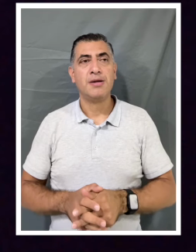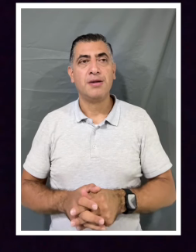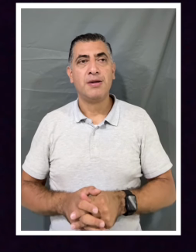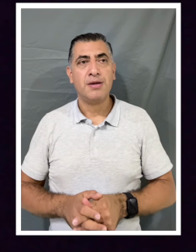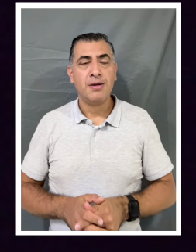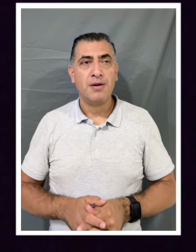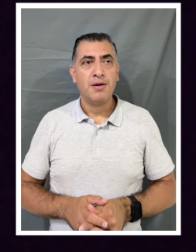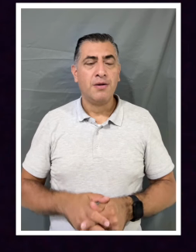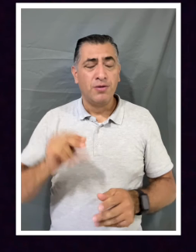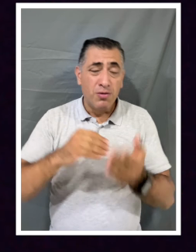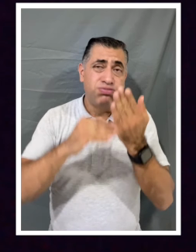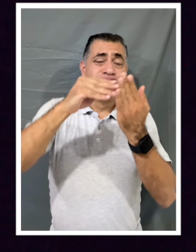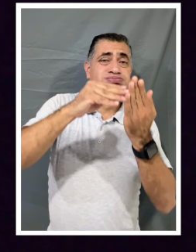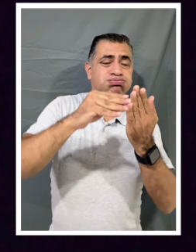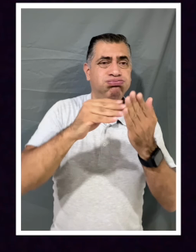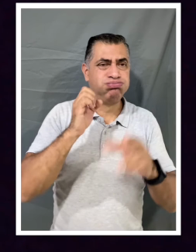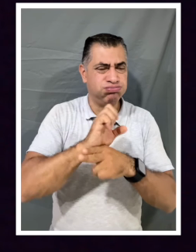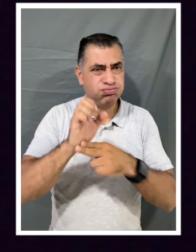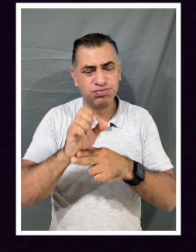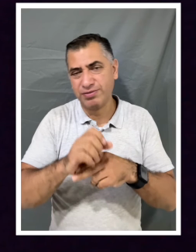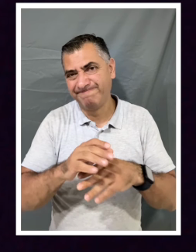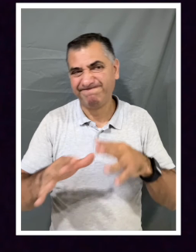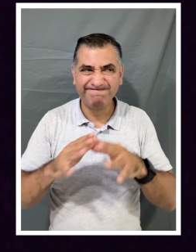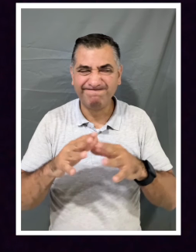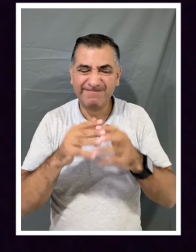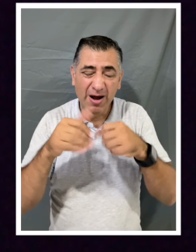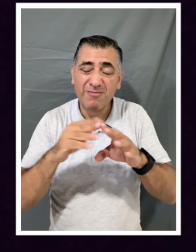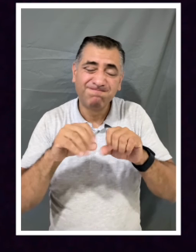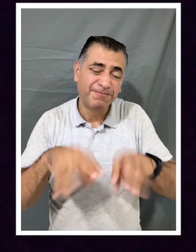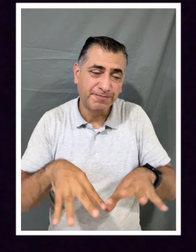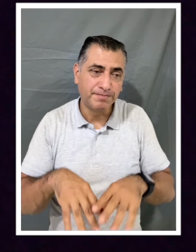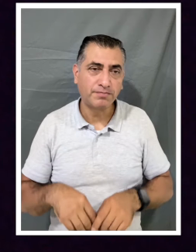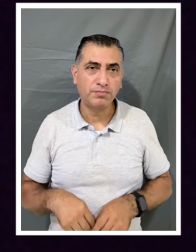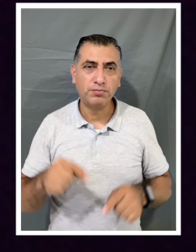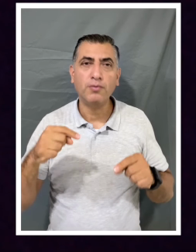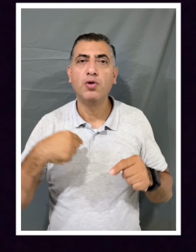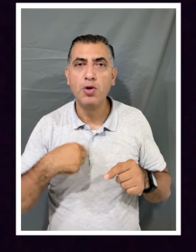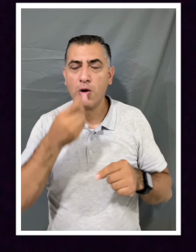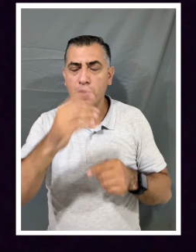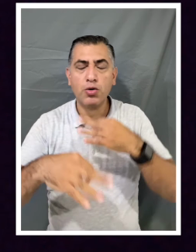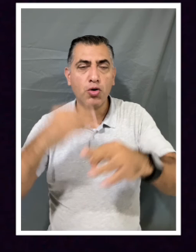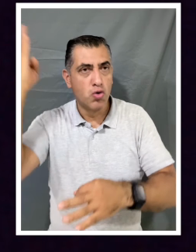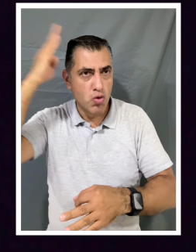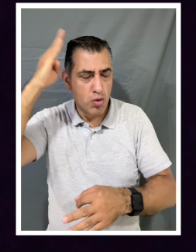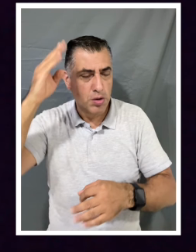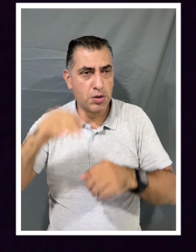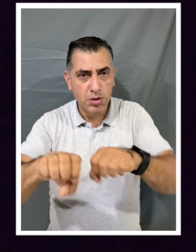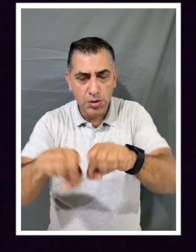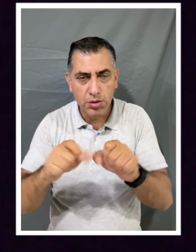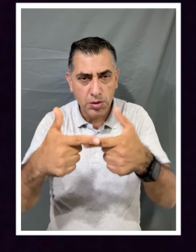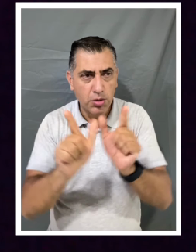secundarias te vas a obsesionar y te vas a perder Así que yo Este es un consejo para todos los líderes de grupos pequeños